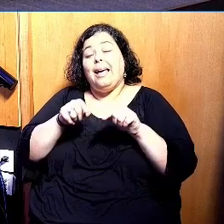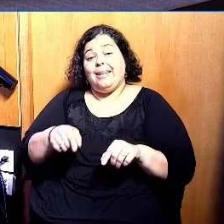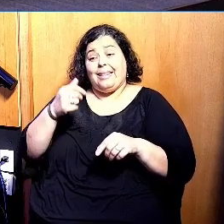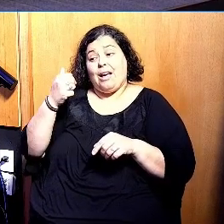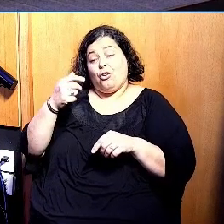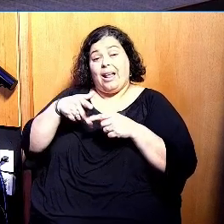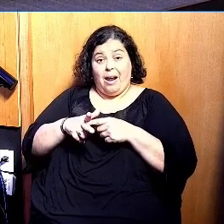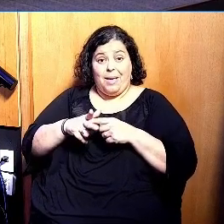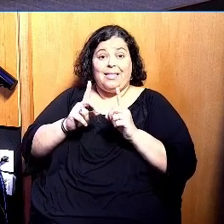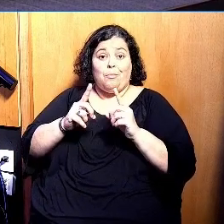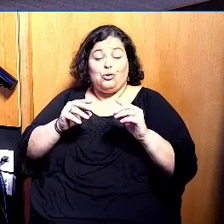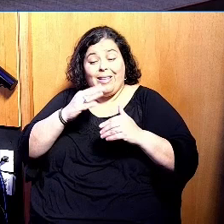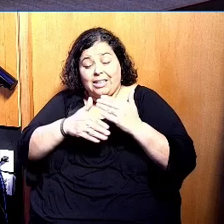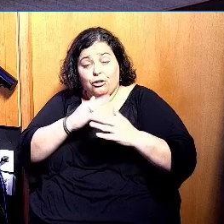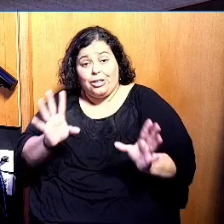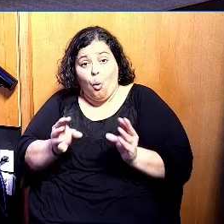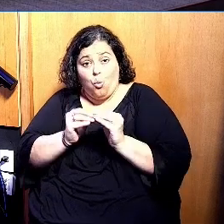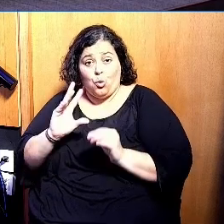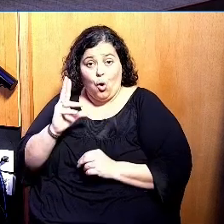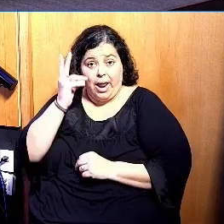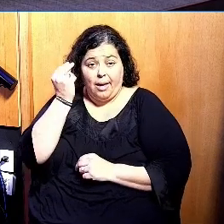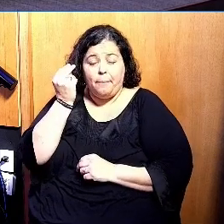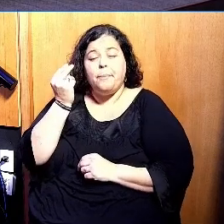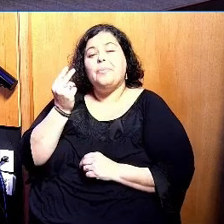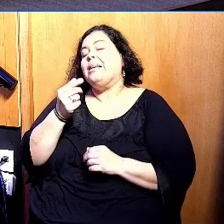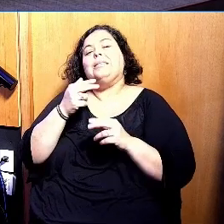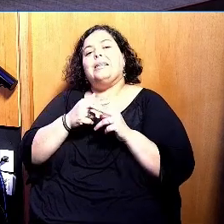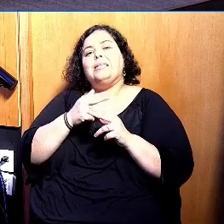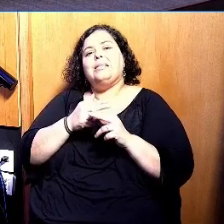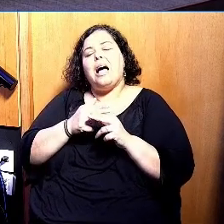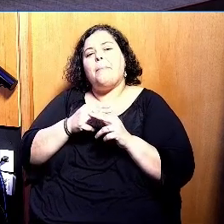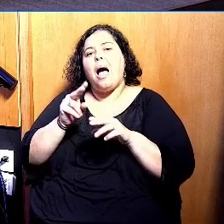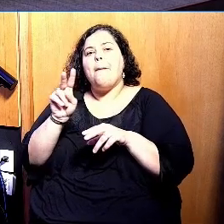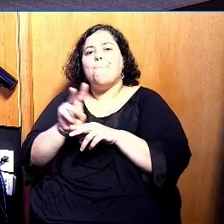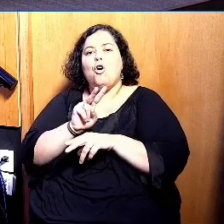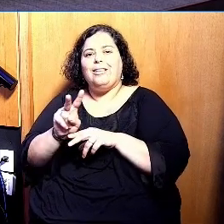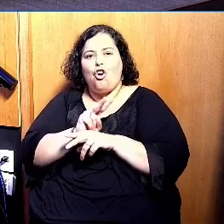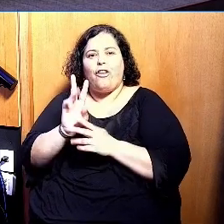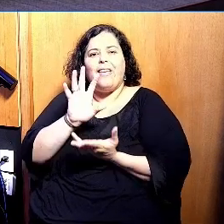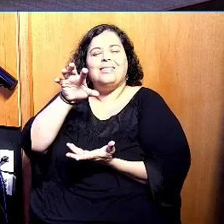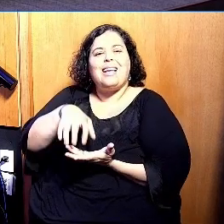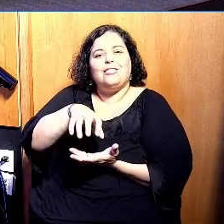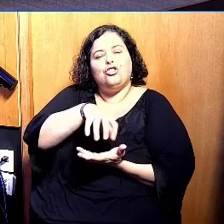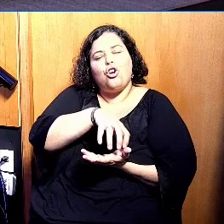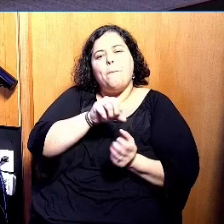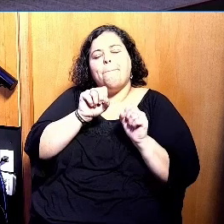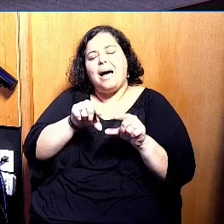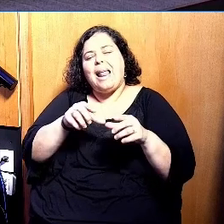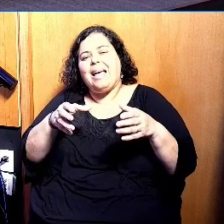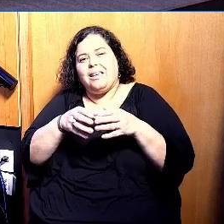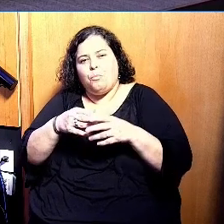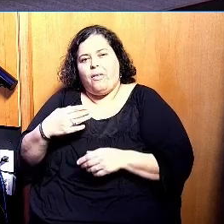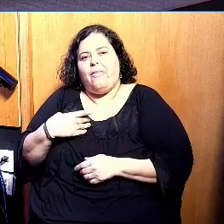estamos desarrollando junto con ANEP, que se llama Monitor de Centros, es dirigida a los equipos de